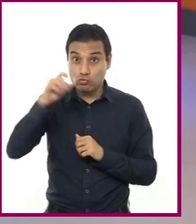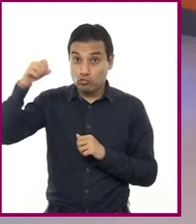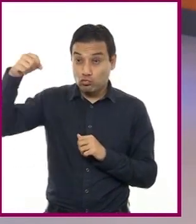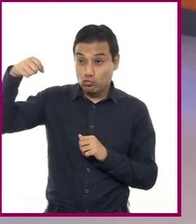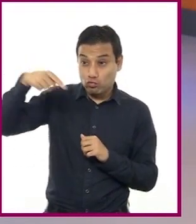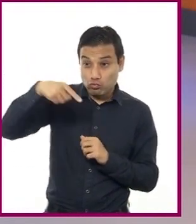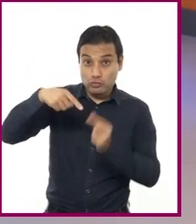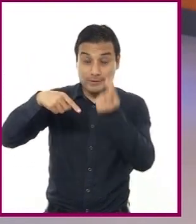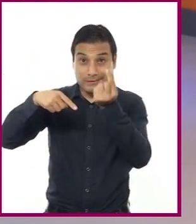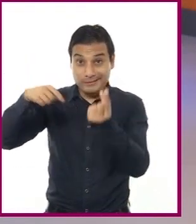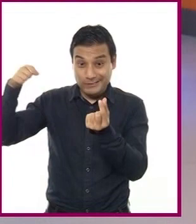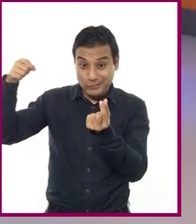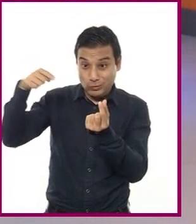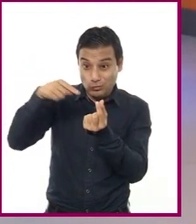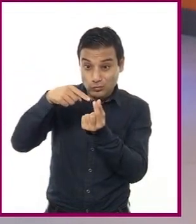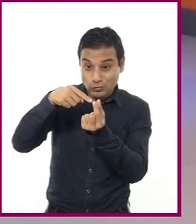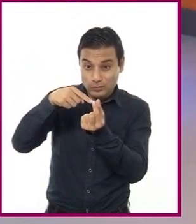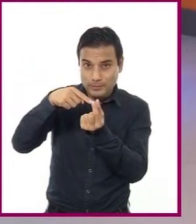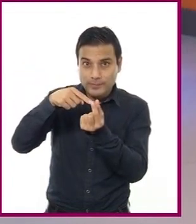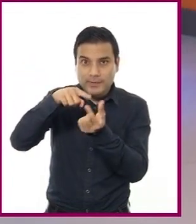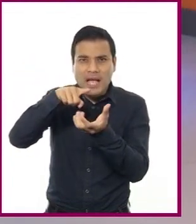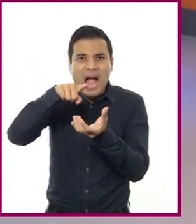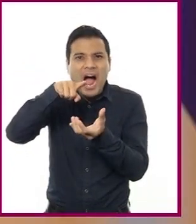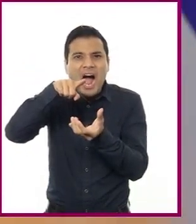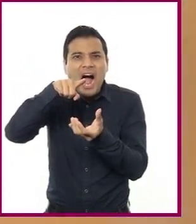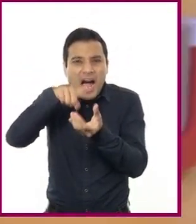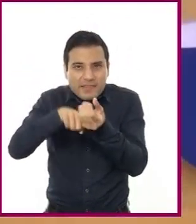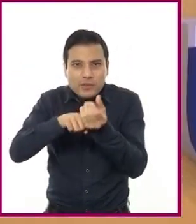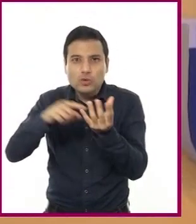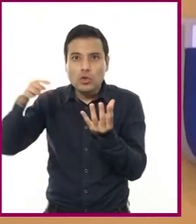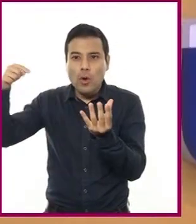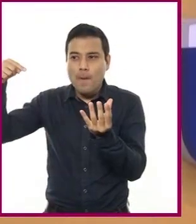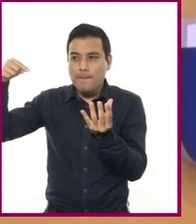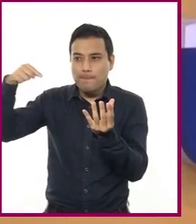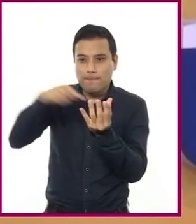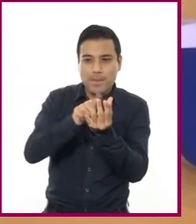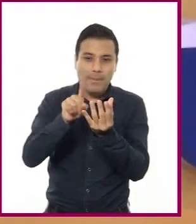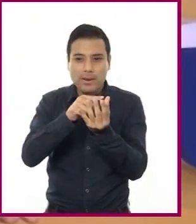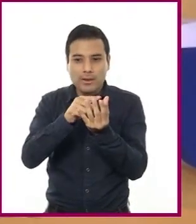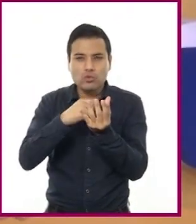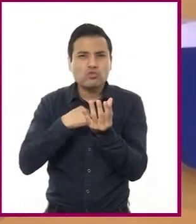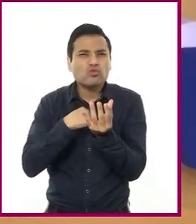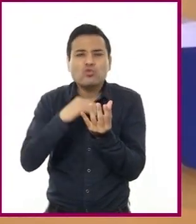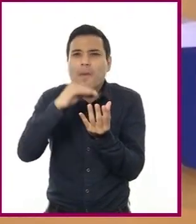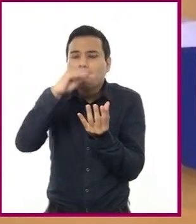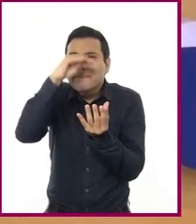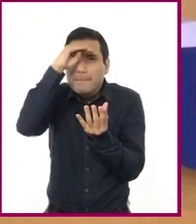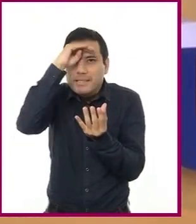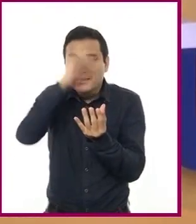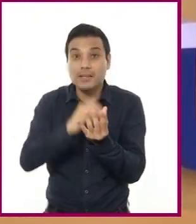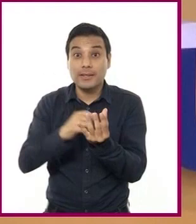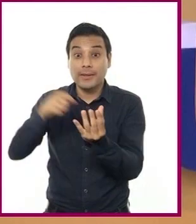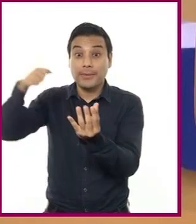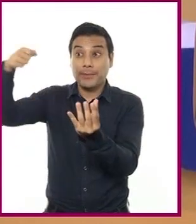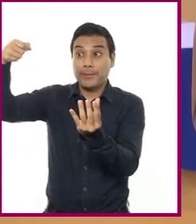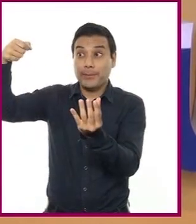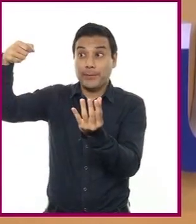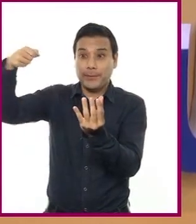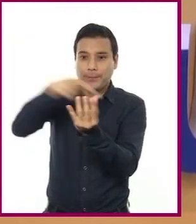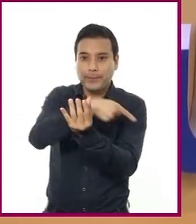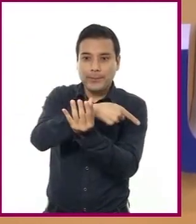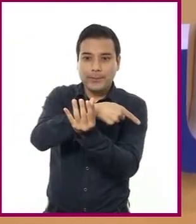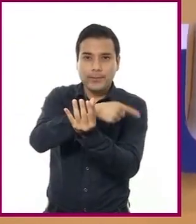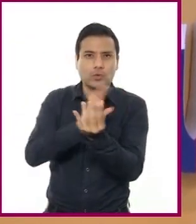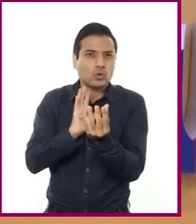sobre la gota de agua, rebotó dentro de ella antes de salir. Yo pensaba que la luz del sol solamente atravesaba las gotas